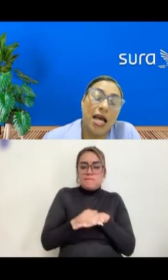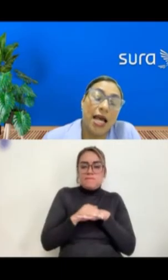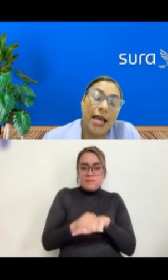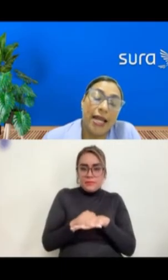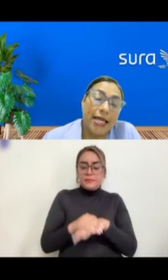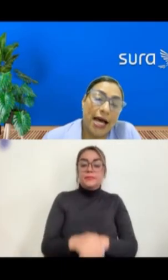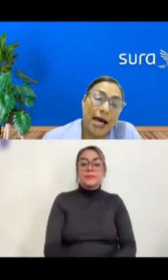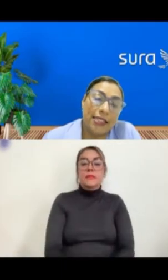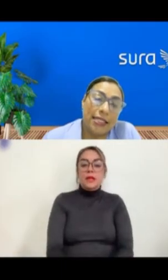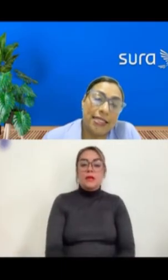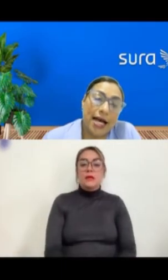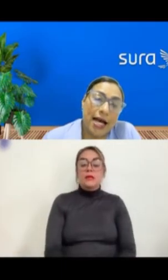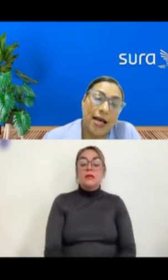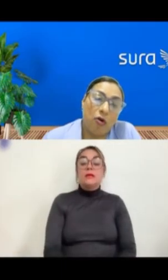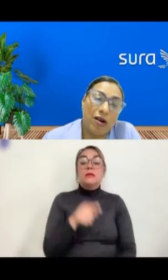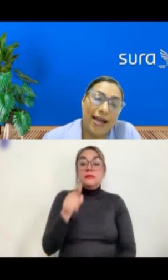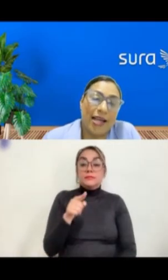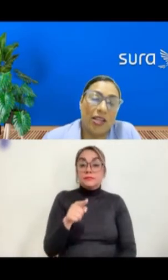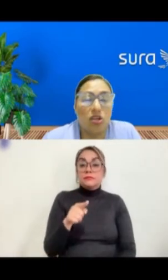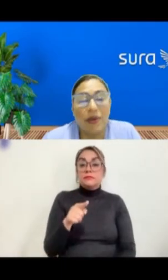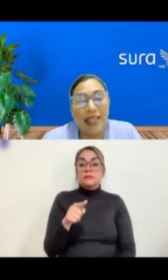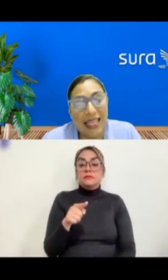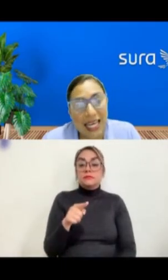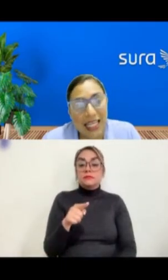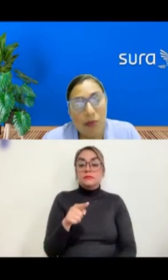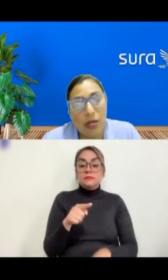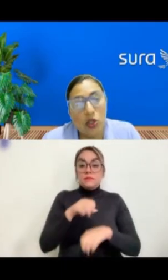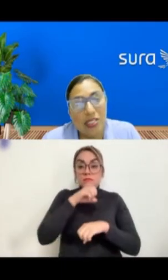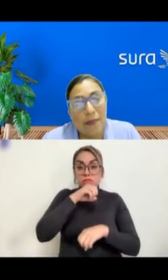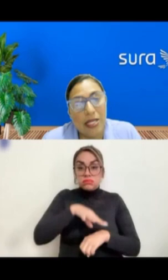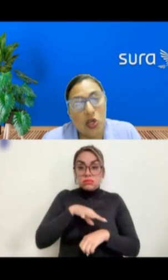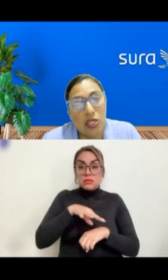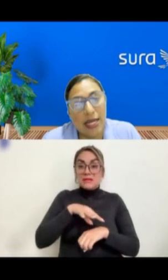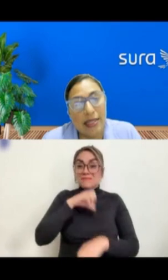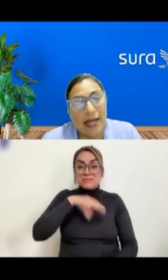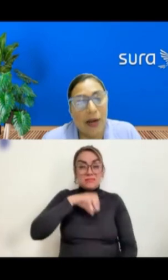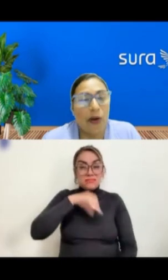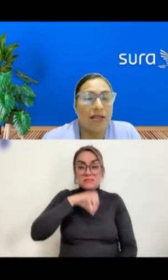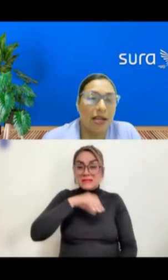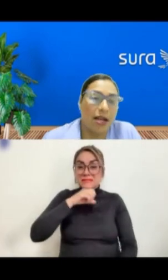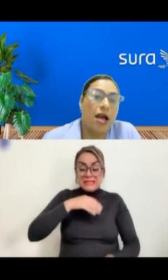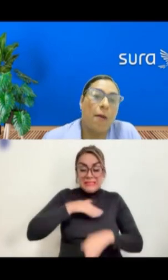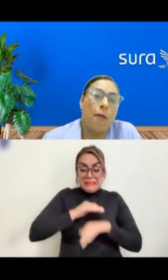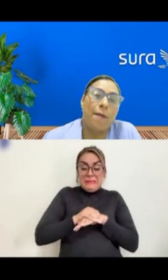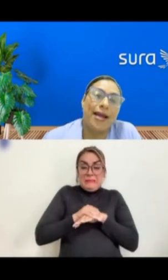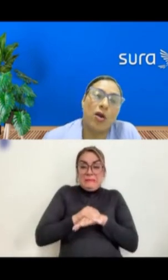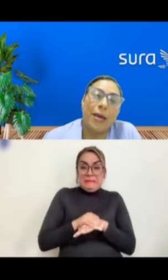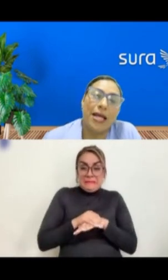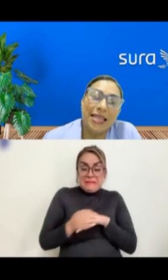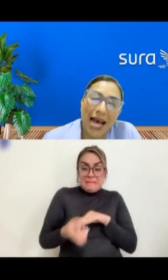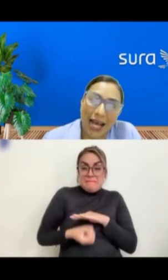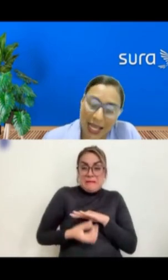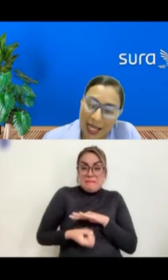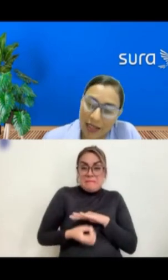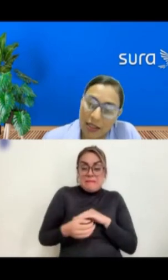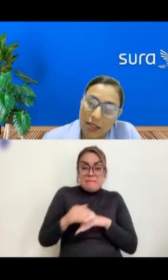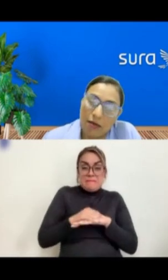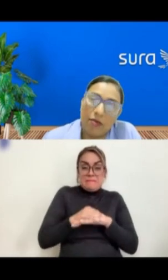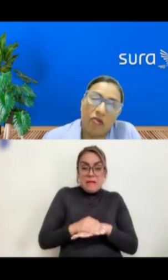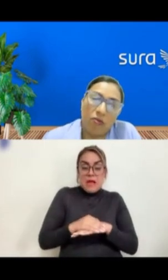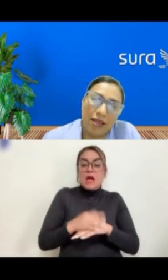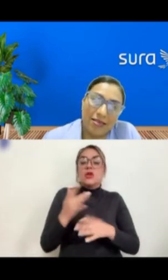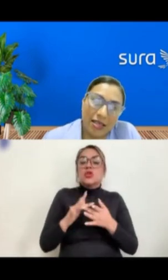Si esa herida, si esa hemorragia no se me detiene al momento de hacer presión directa, ¿qué voy a hacer? Voy a aplicar un